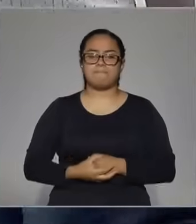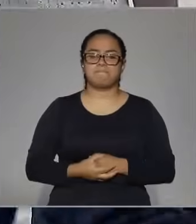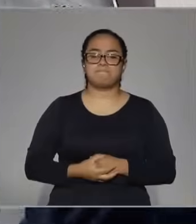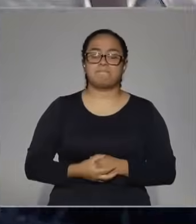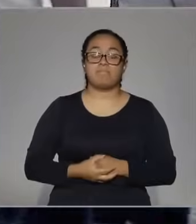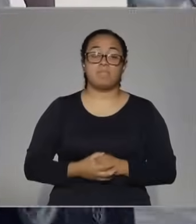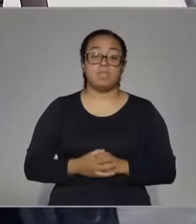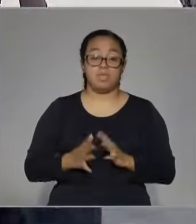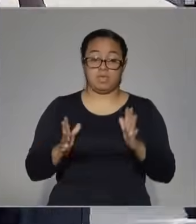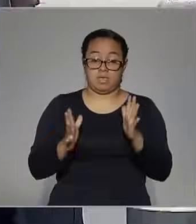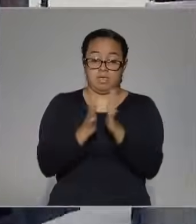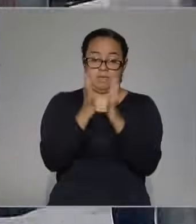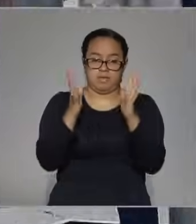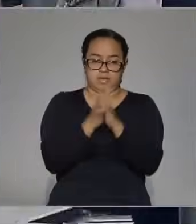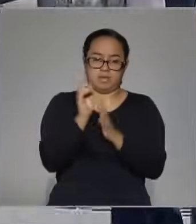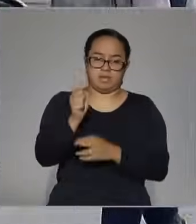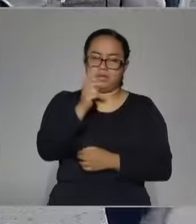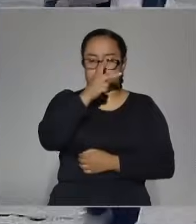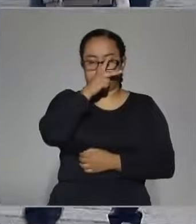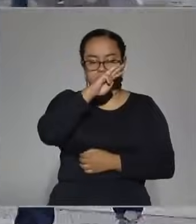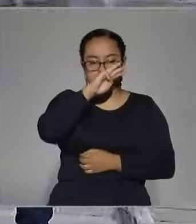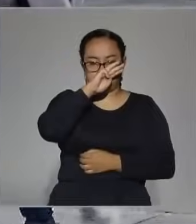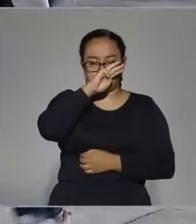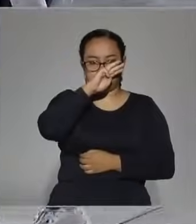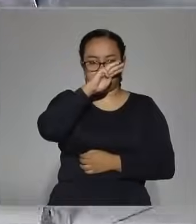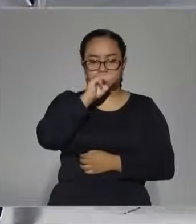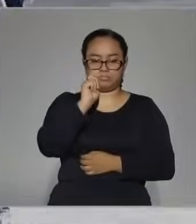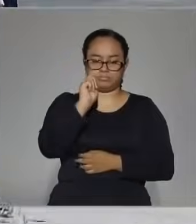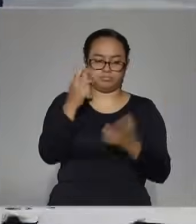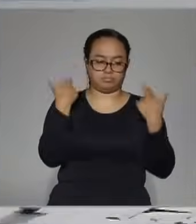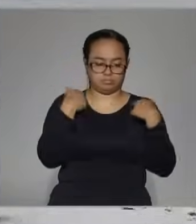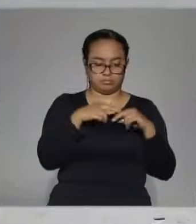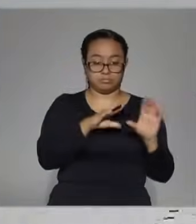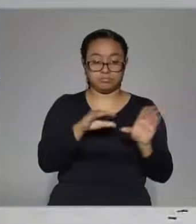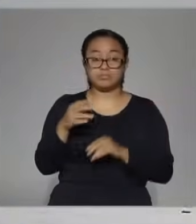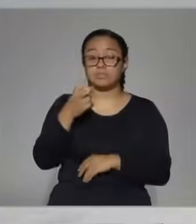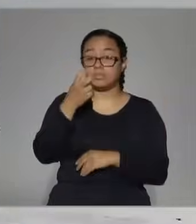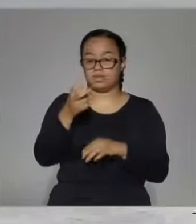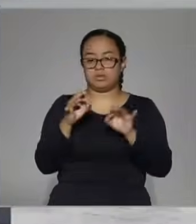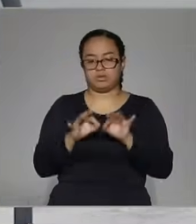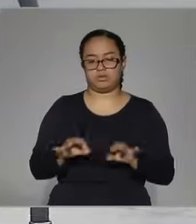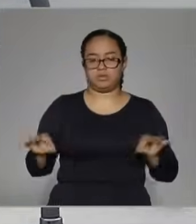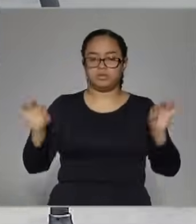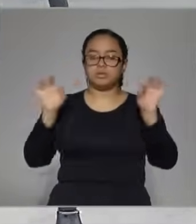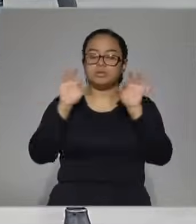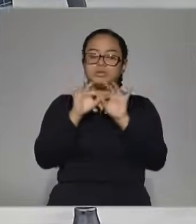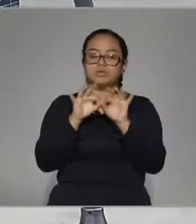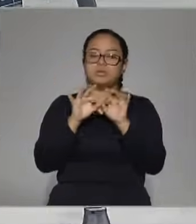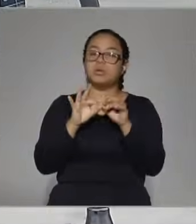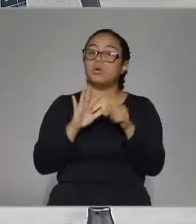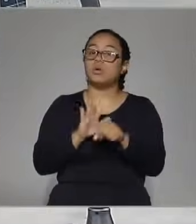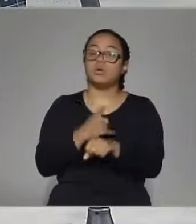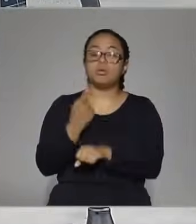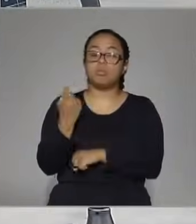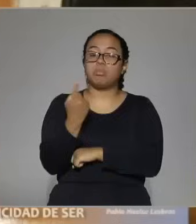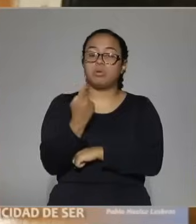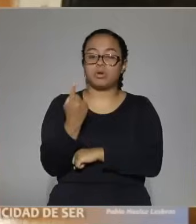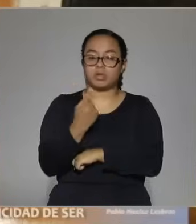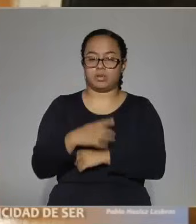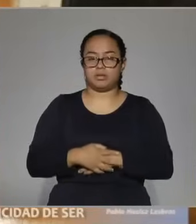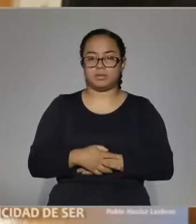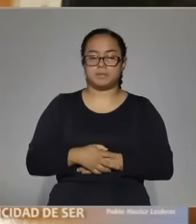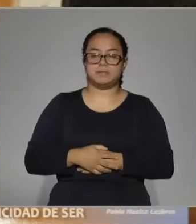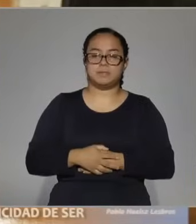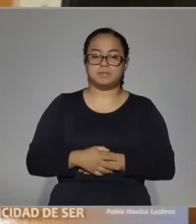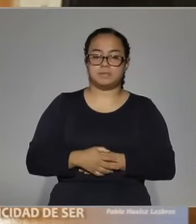La participación de los papás en la parte académica es muy importante porque son los que